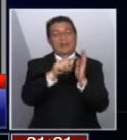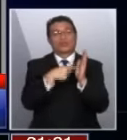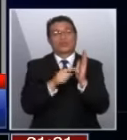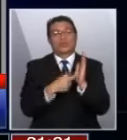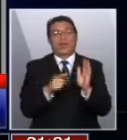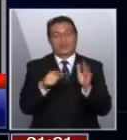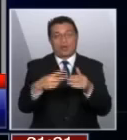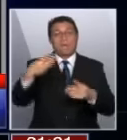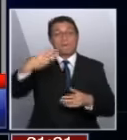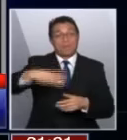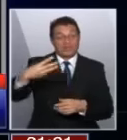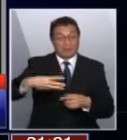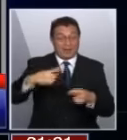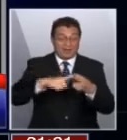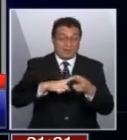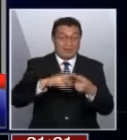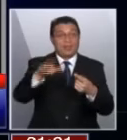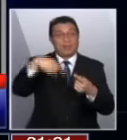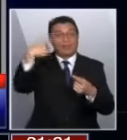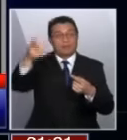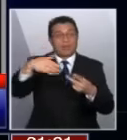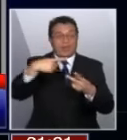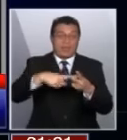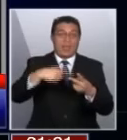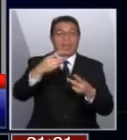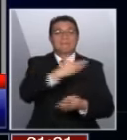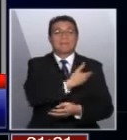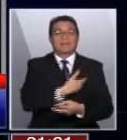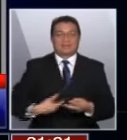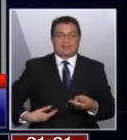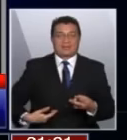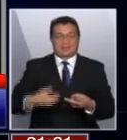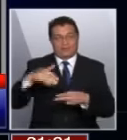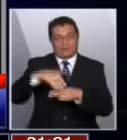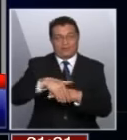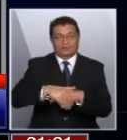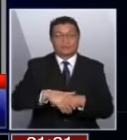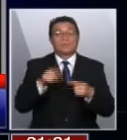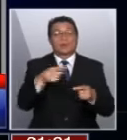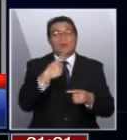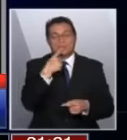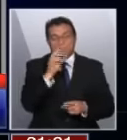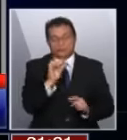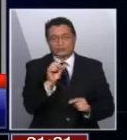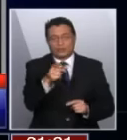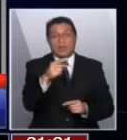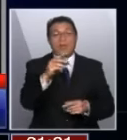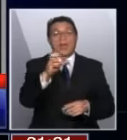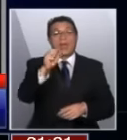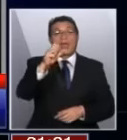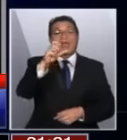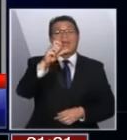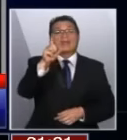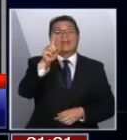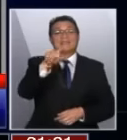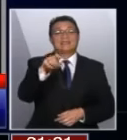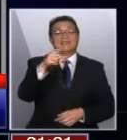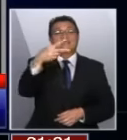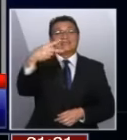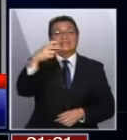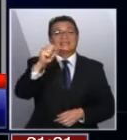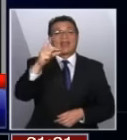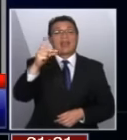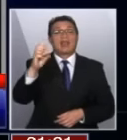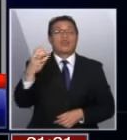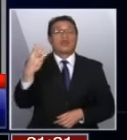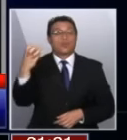elecciones municipales luego en las presidenciales y me gustaría detenerme por un minuto en las palabras que Andrés chadwick que entregó hoy día nuestra entrevista en el diario